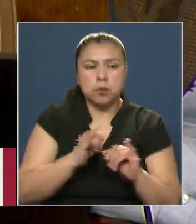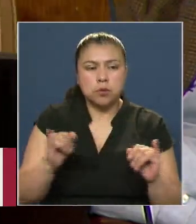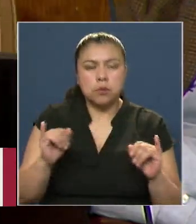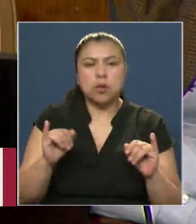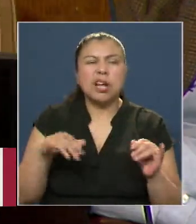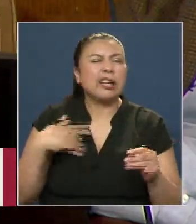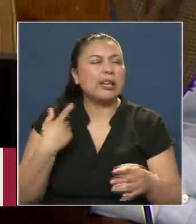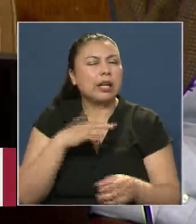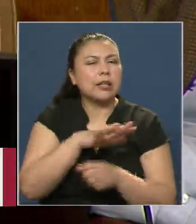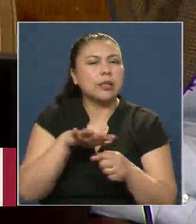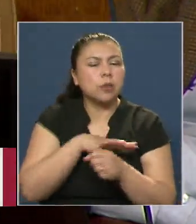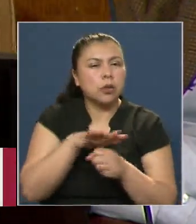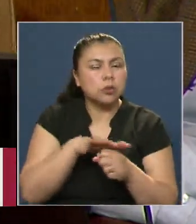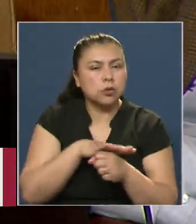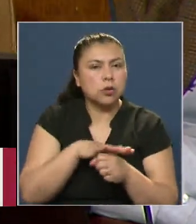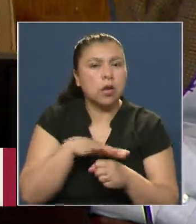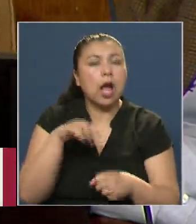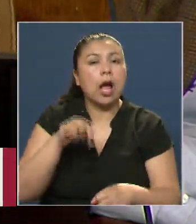situación chilena.